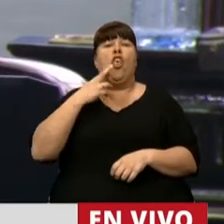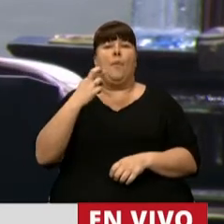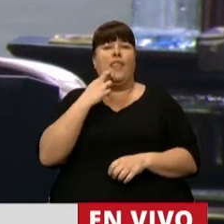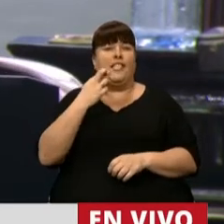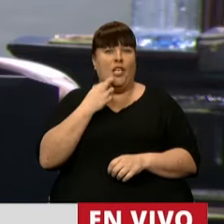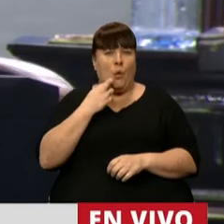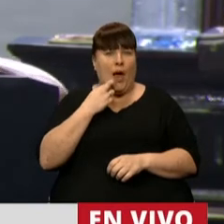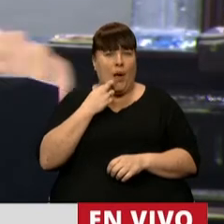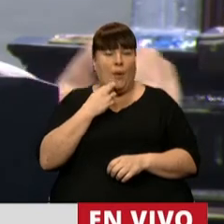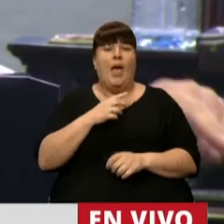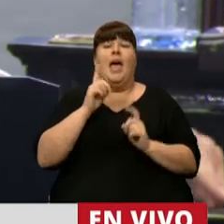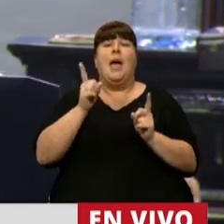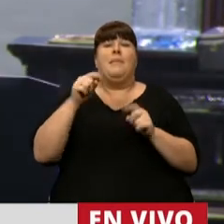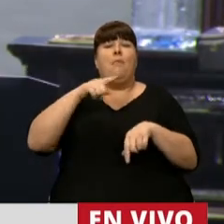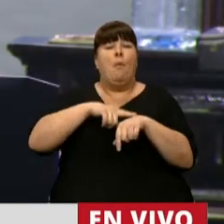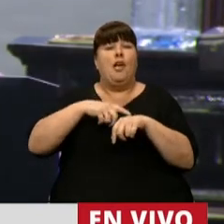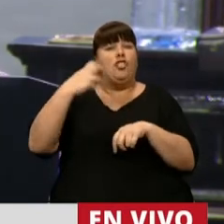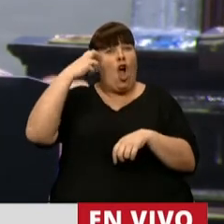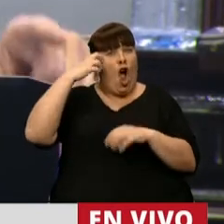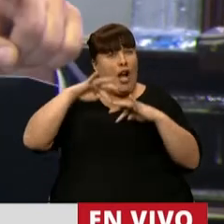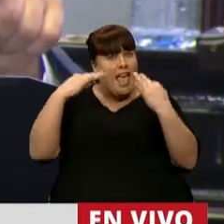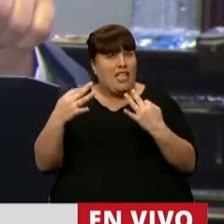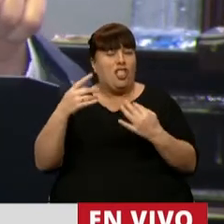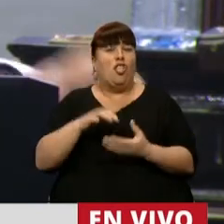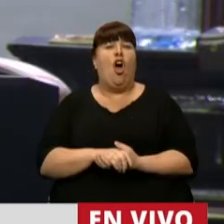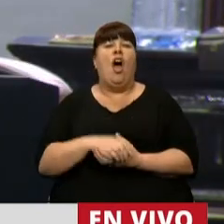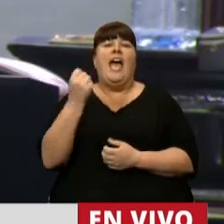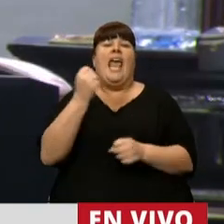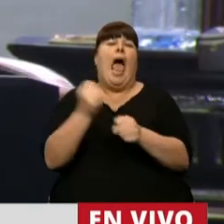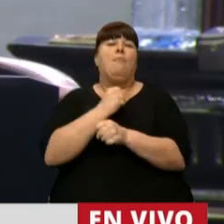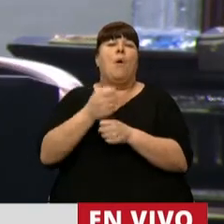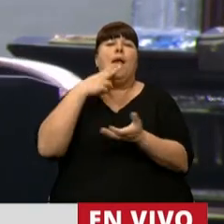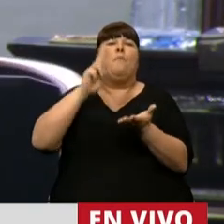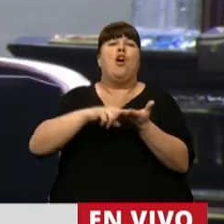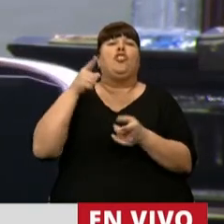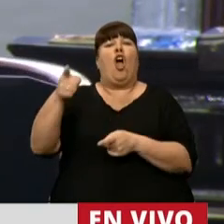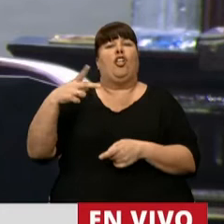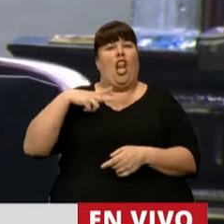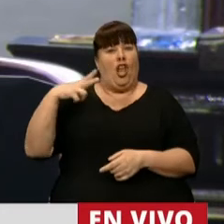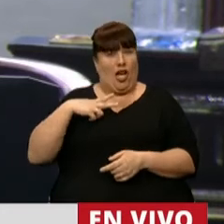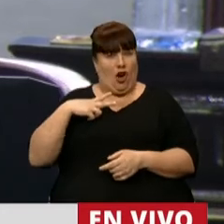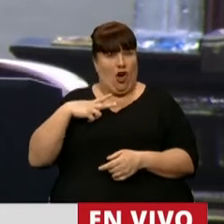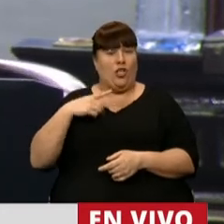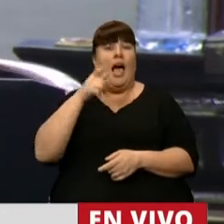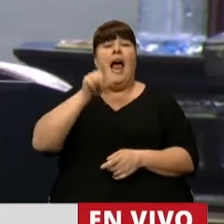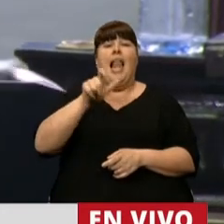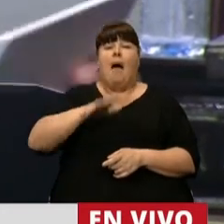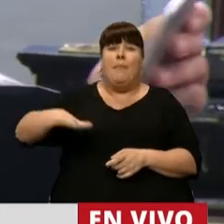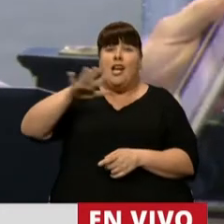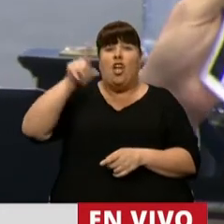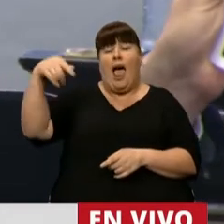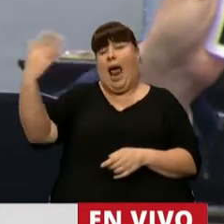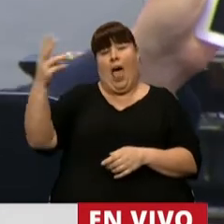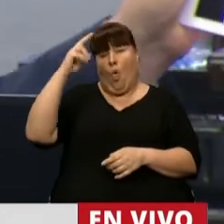2019, mientras este Congreso se apresta a sancionar un impuesto a la riqueza, nuestros vecinos en